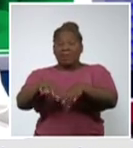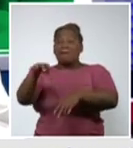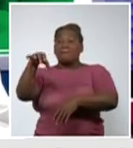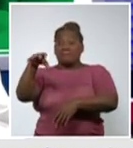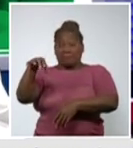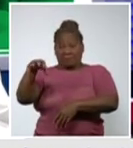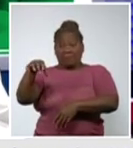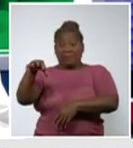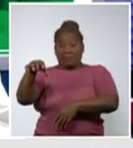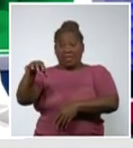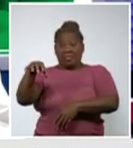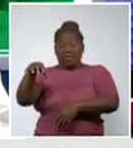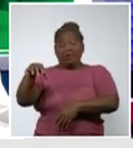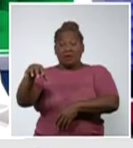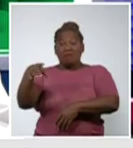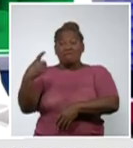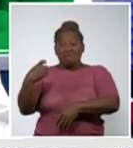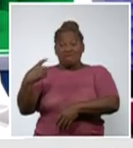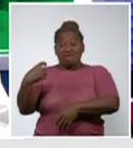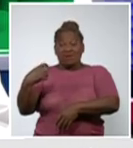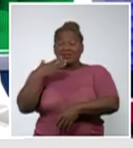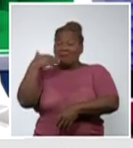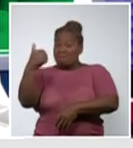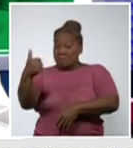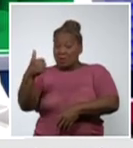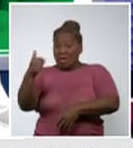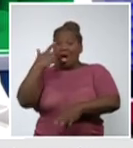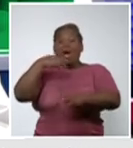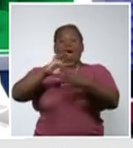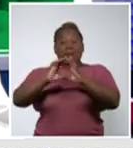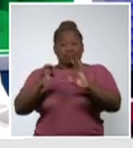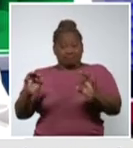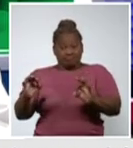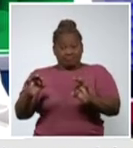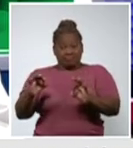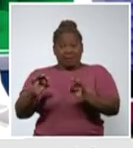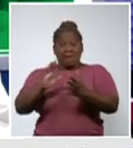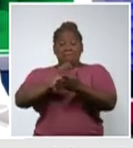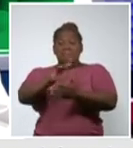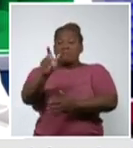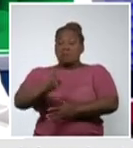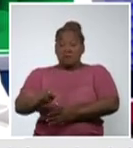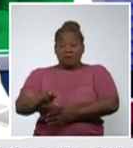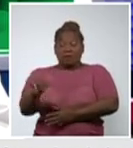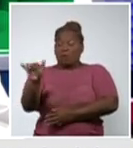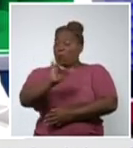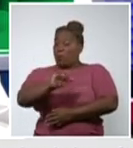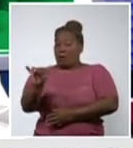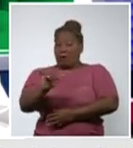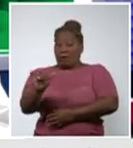que consolidar, Artemisa y Mayabeque también,